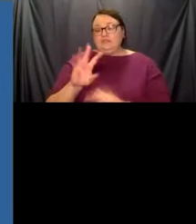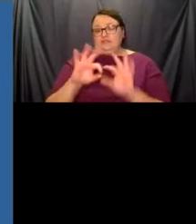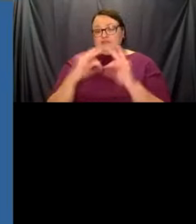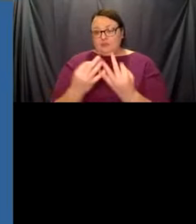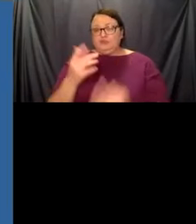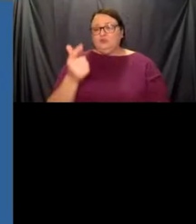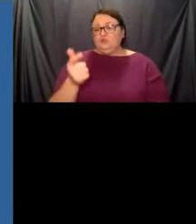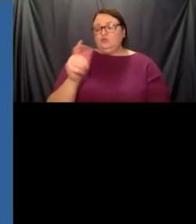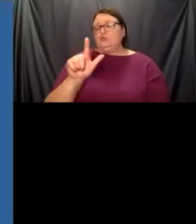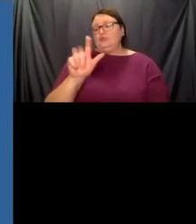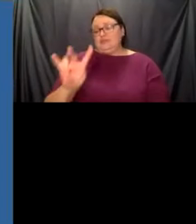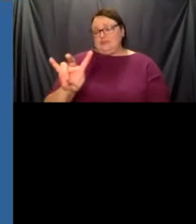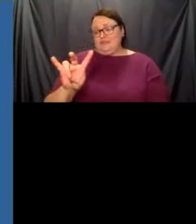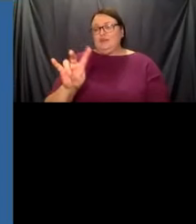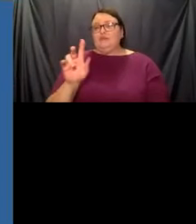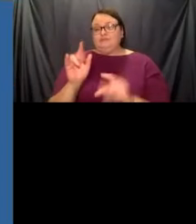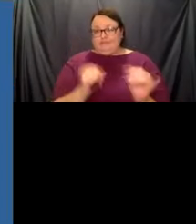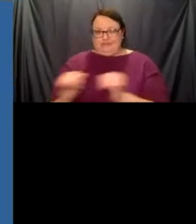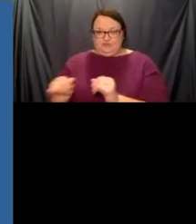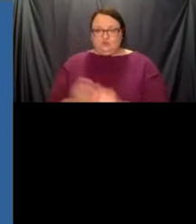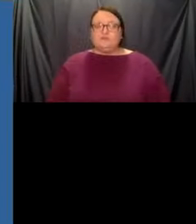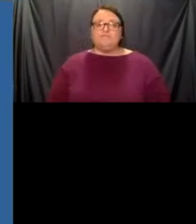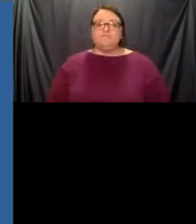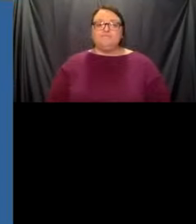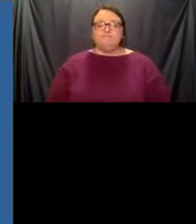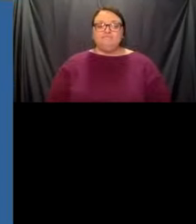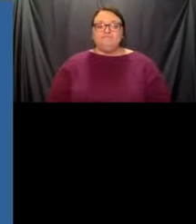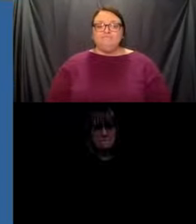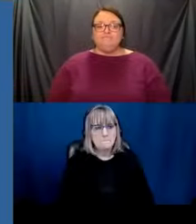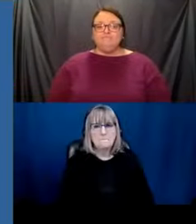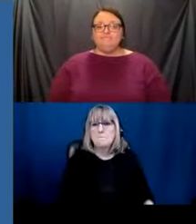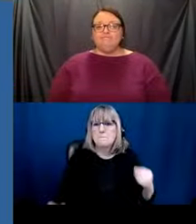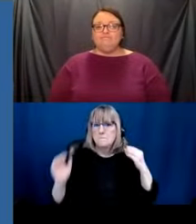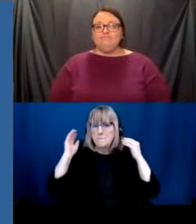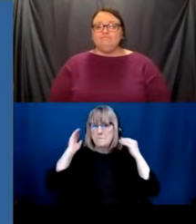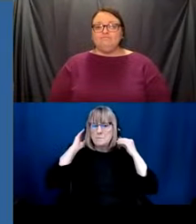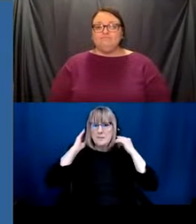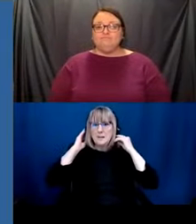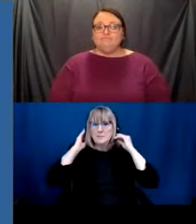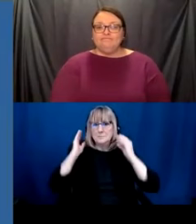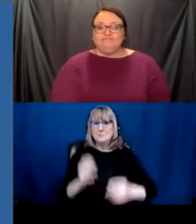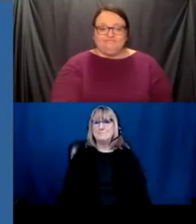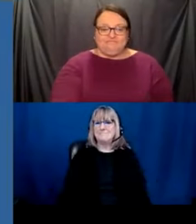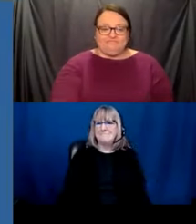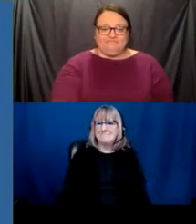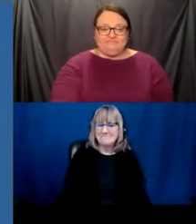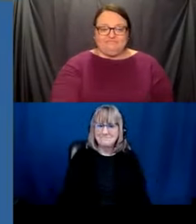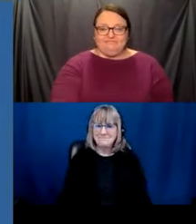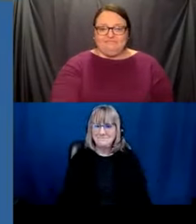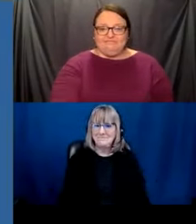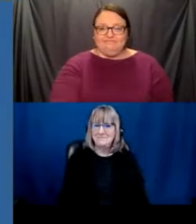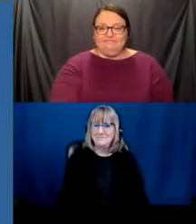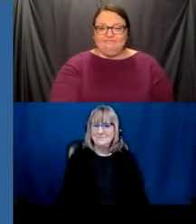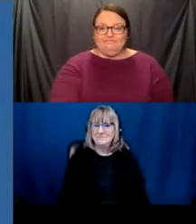y el programa de asistencia de alquiler basado en inquilinos operador por la Autoridad de Vivienda de Omaha, Omaha